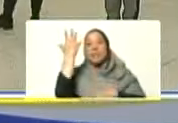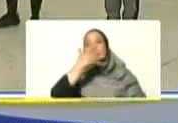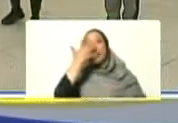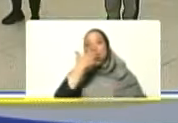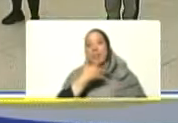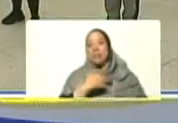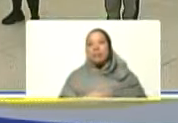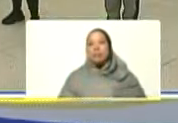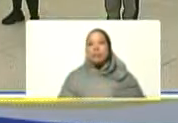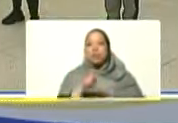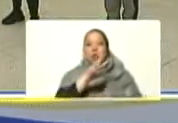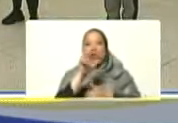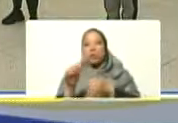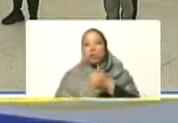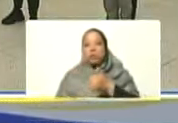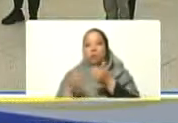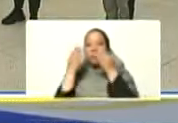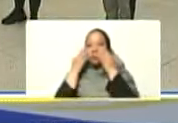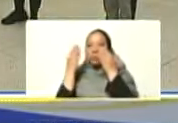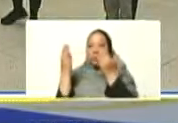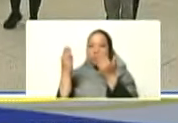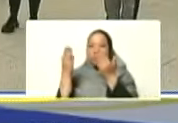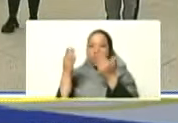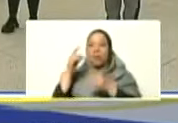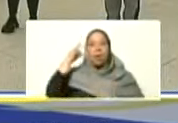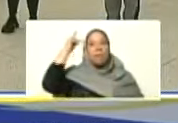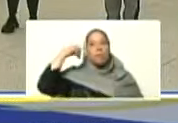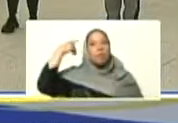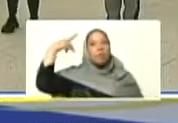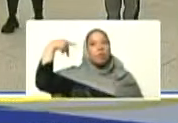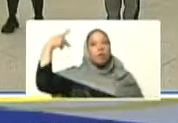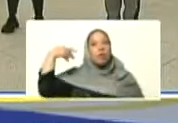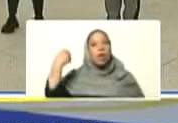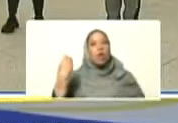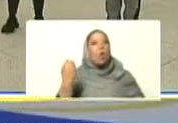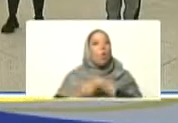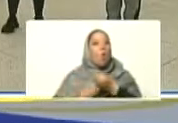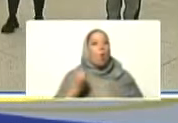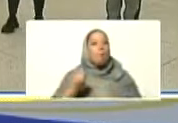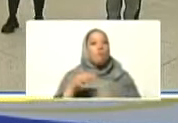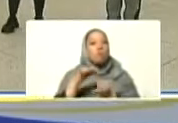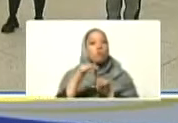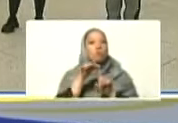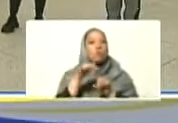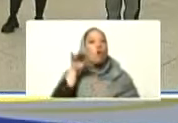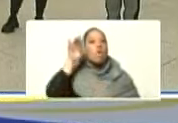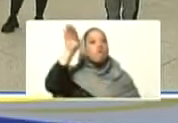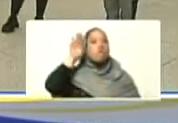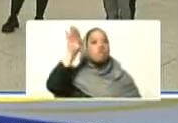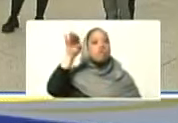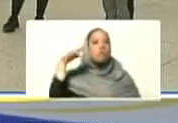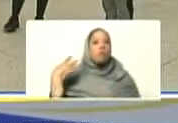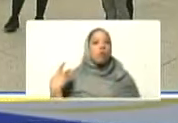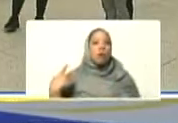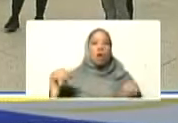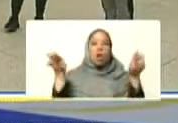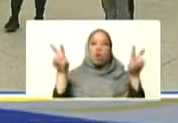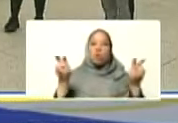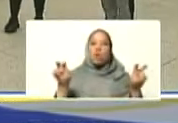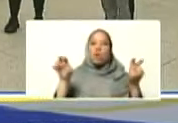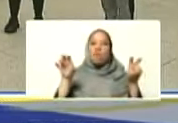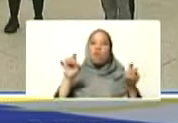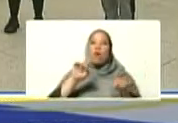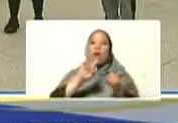Delcy. Estamos aquí, mira, filosofando sobre la realidad, sobre el futuro, sobre la nueva